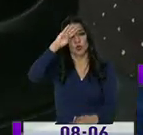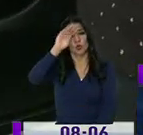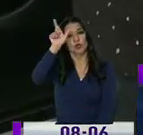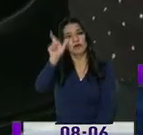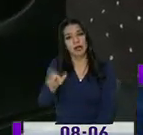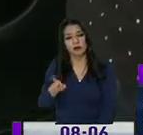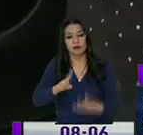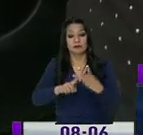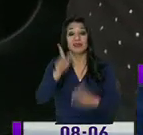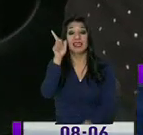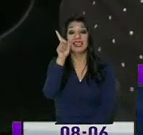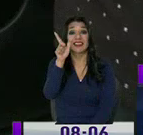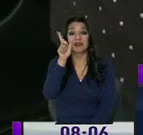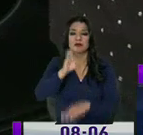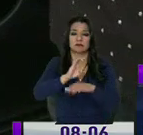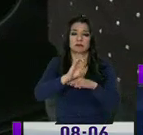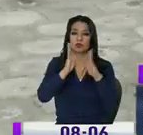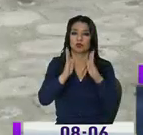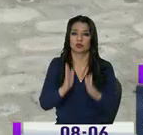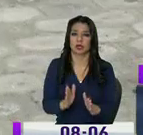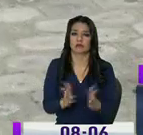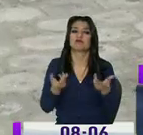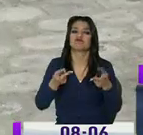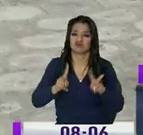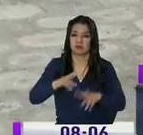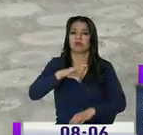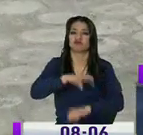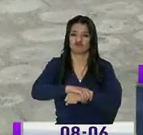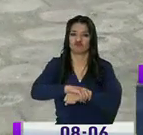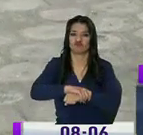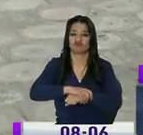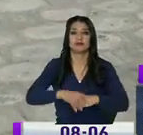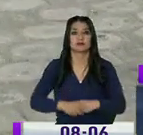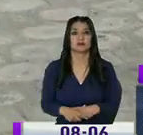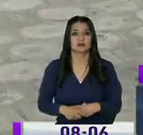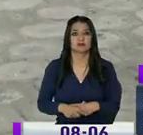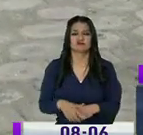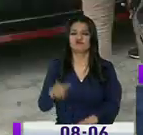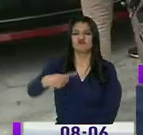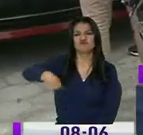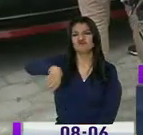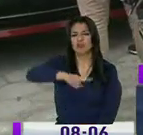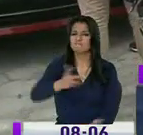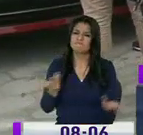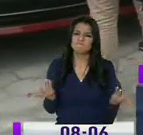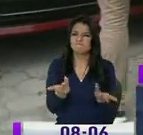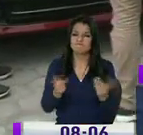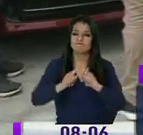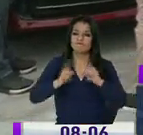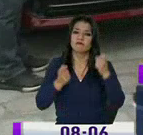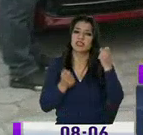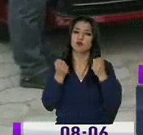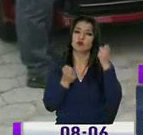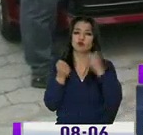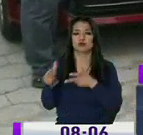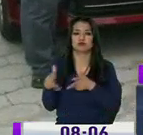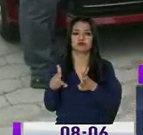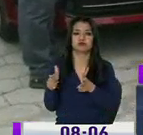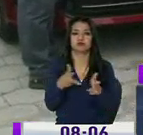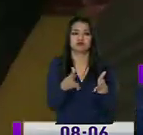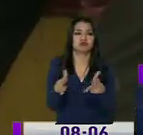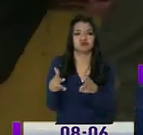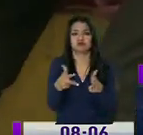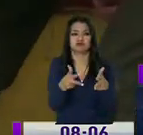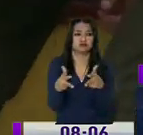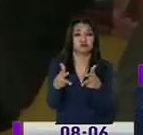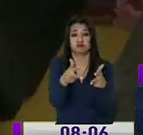la estructura, un ciudadano ecuatoriano, también fue capturado. Los sospechosos se movilizaban en varios vehículos, operaban según